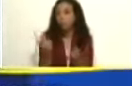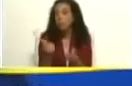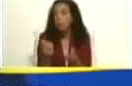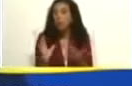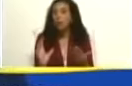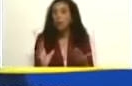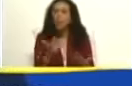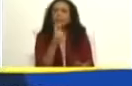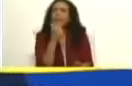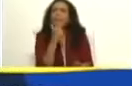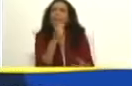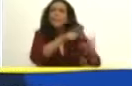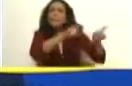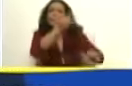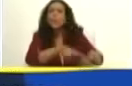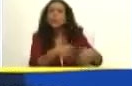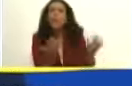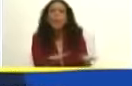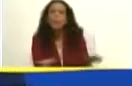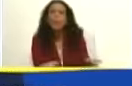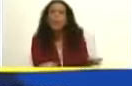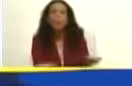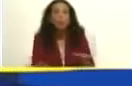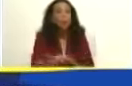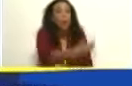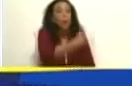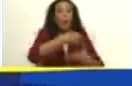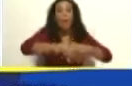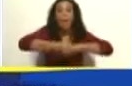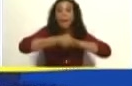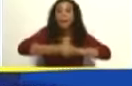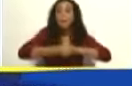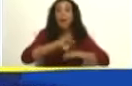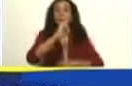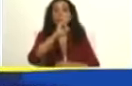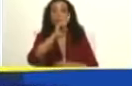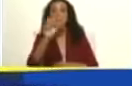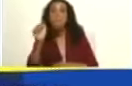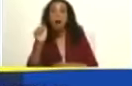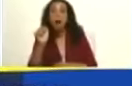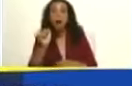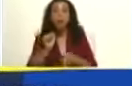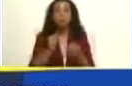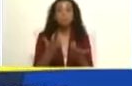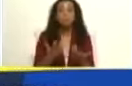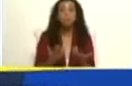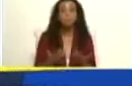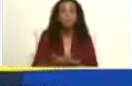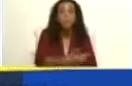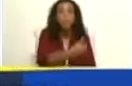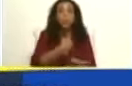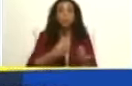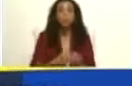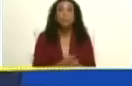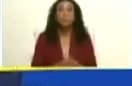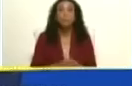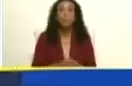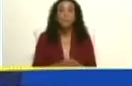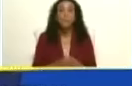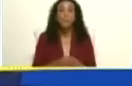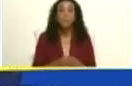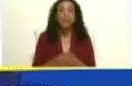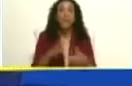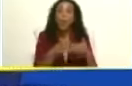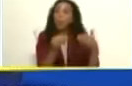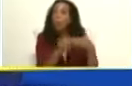Pero ¿de qué viven presupuestariamente? De la recaudación. Y de la maquinita, Calisto. Tienes la maquinita de